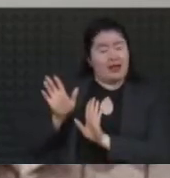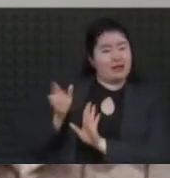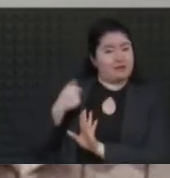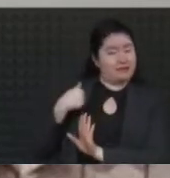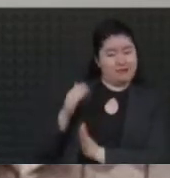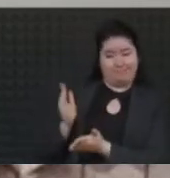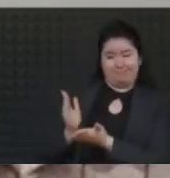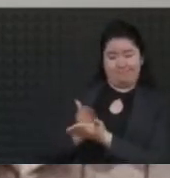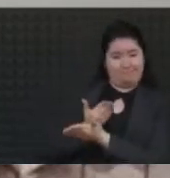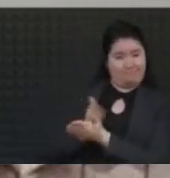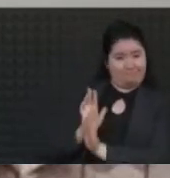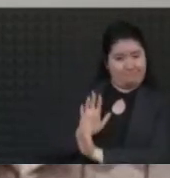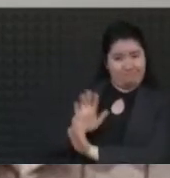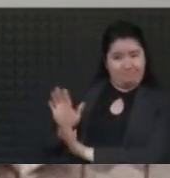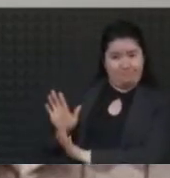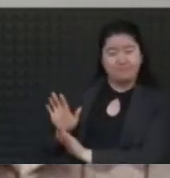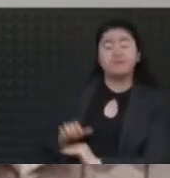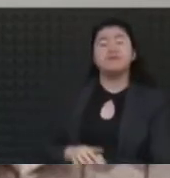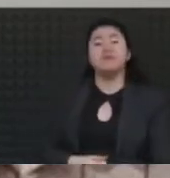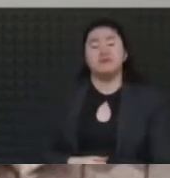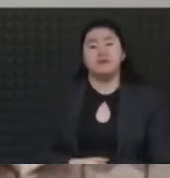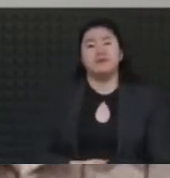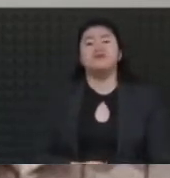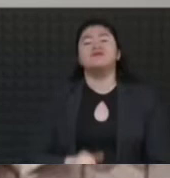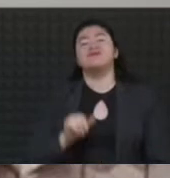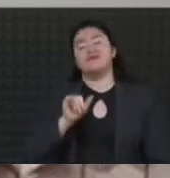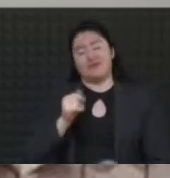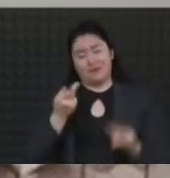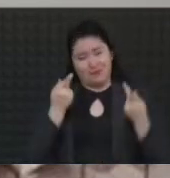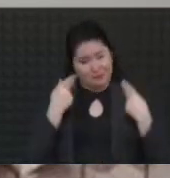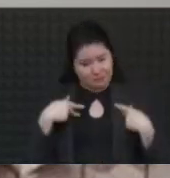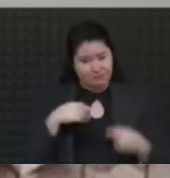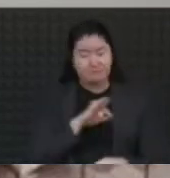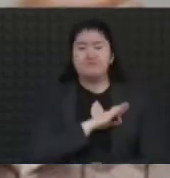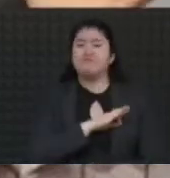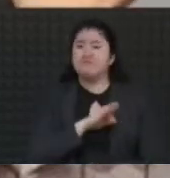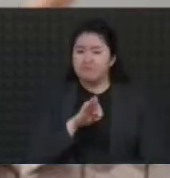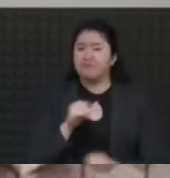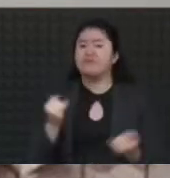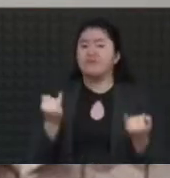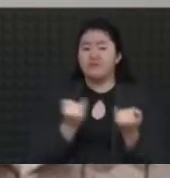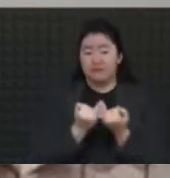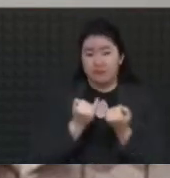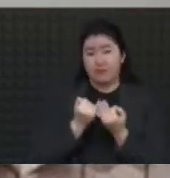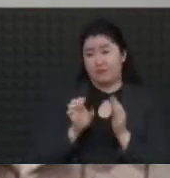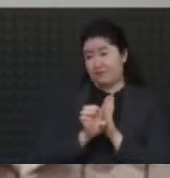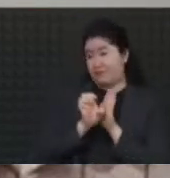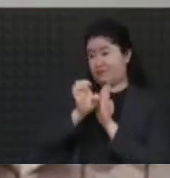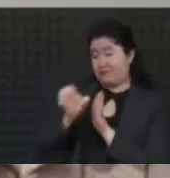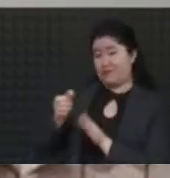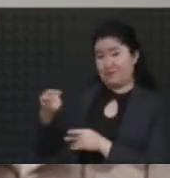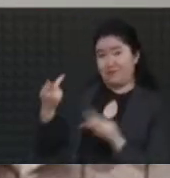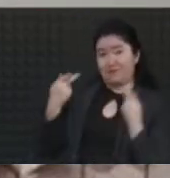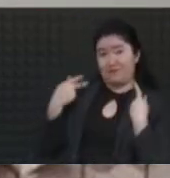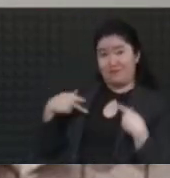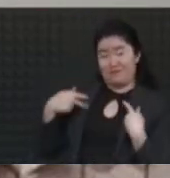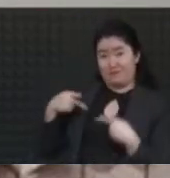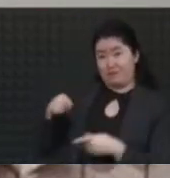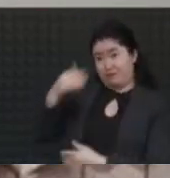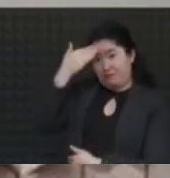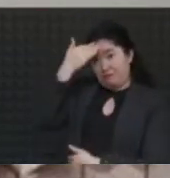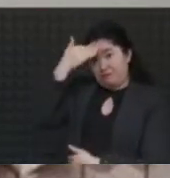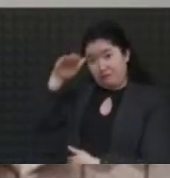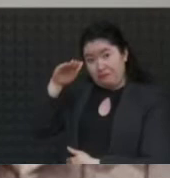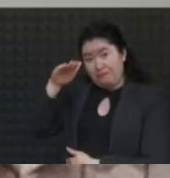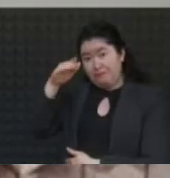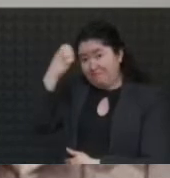Repito, hay quien sí puede hacerlo. Hay un experto en estructuras, es el secretario de Obras, él puede